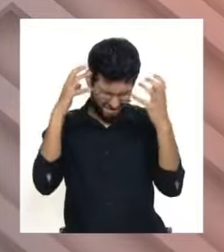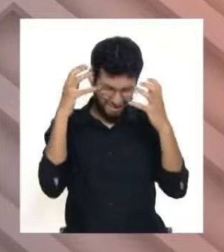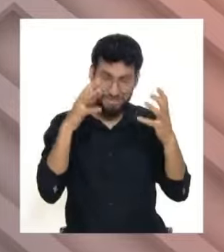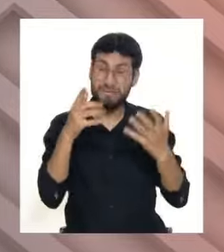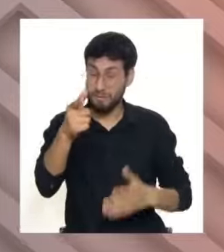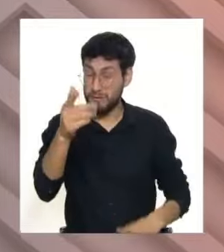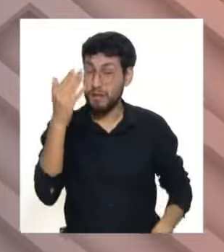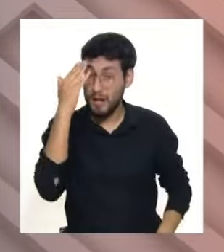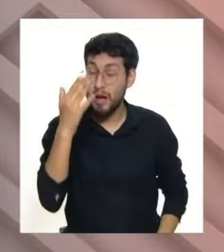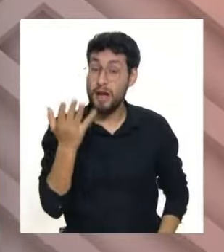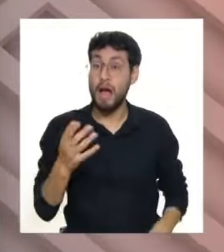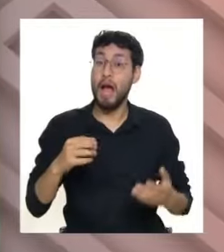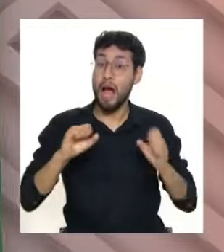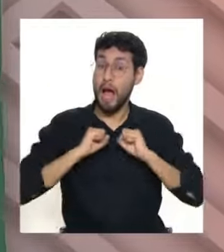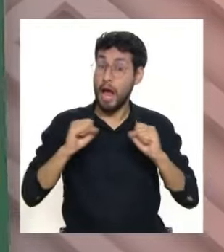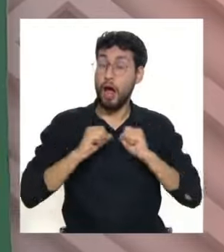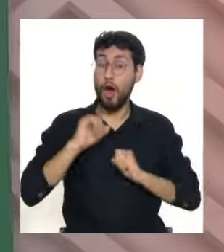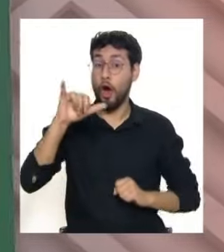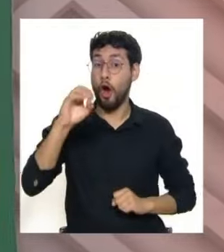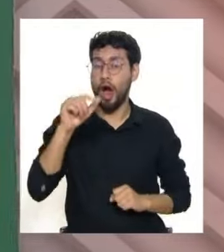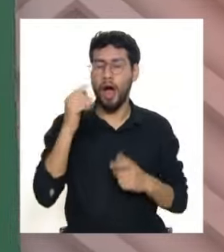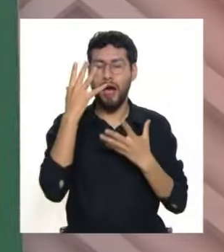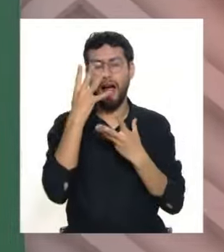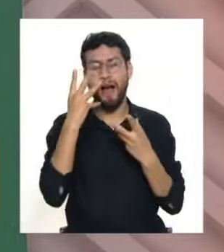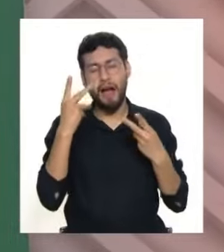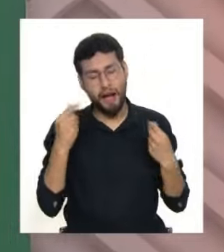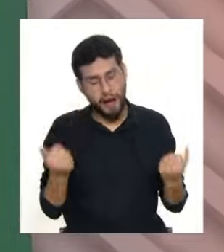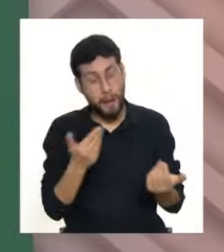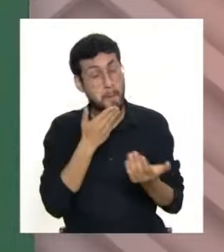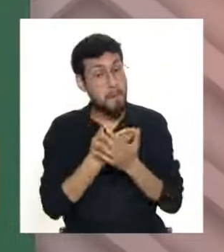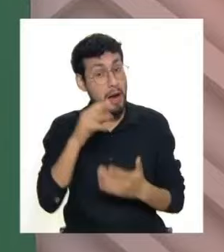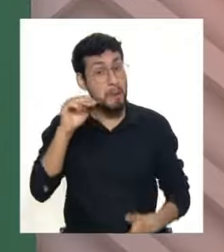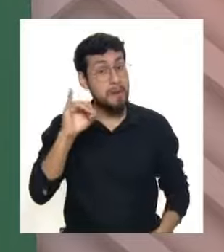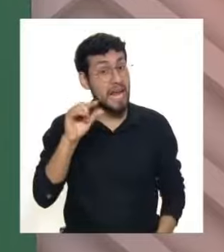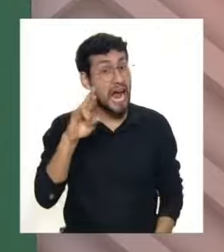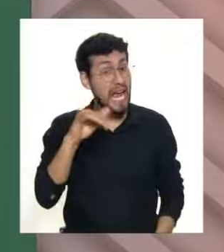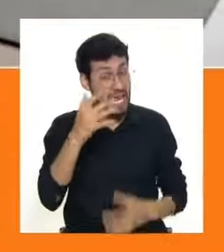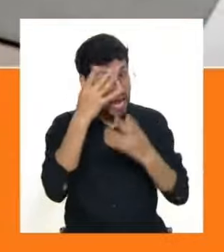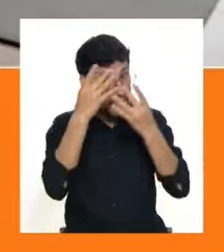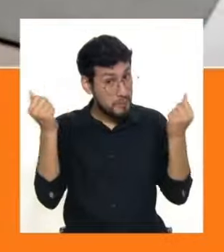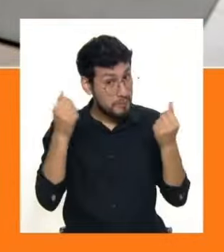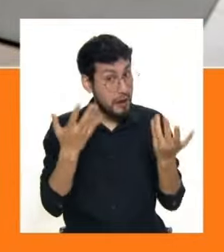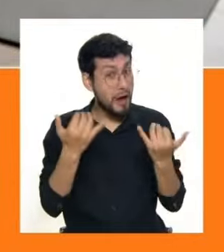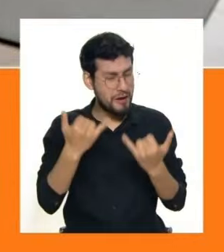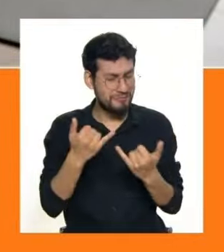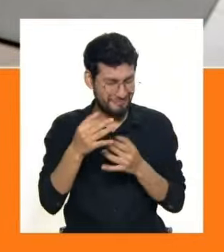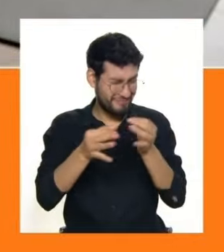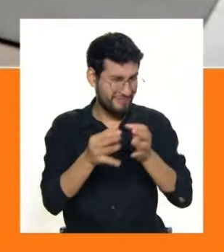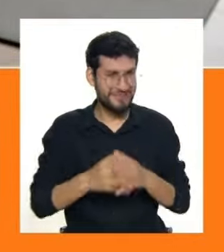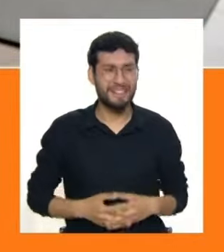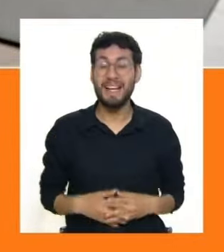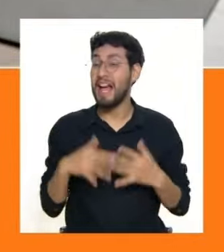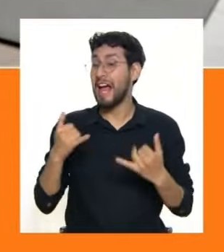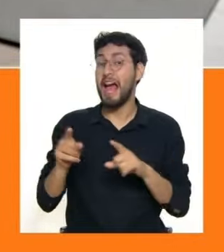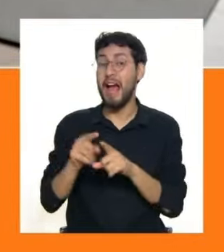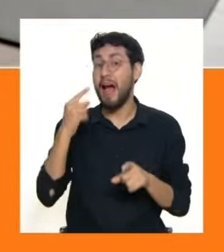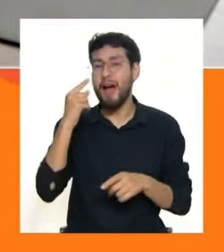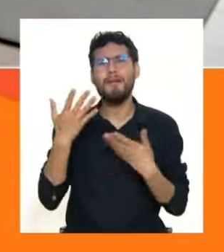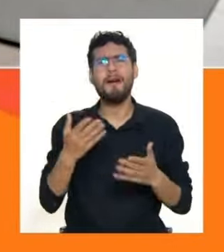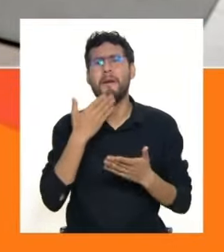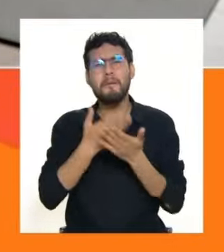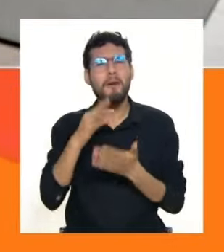sabías que hay ejercicios de yoga que te pueden ayudar muchísimo con la migraña? Hoy lo contamos aquí en el programa. Así es, y hoy vamos a conocer cuáles